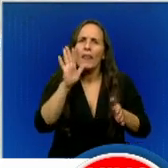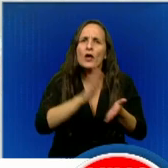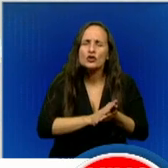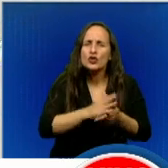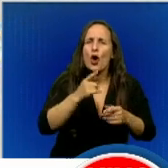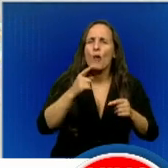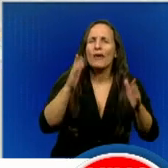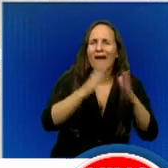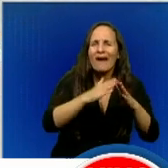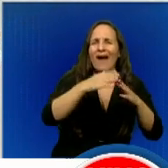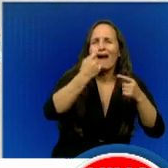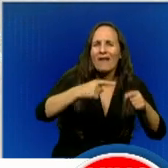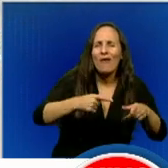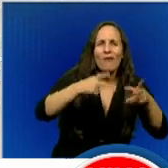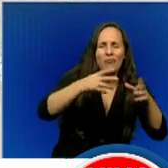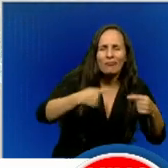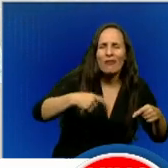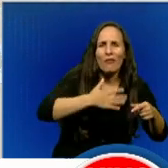y de automotores